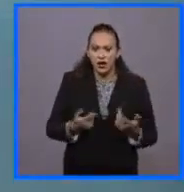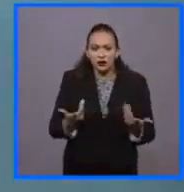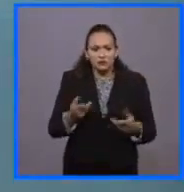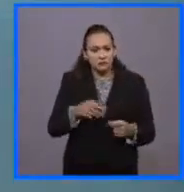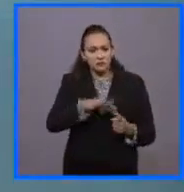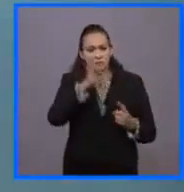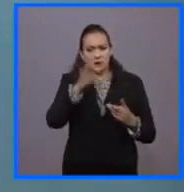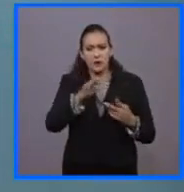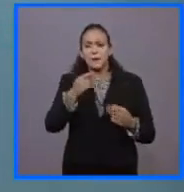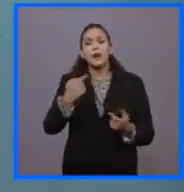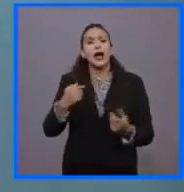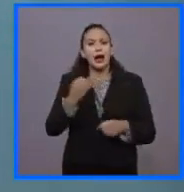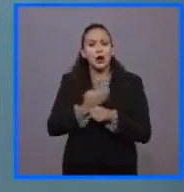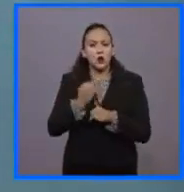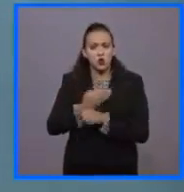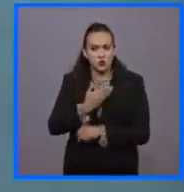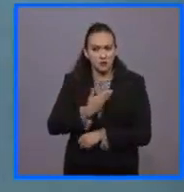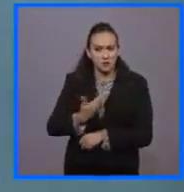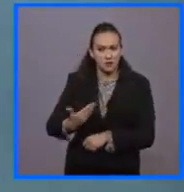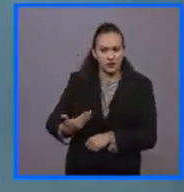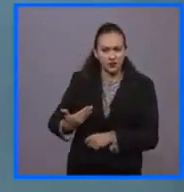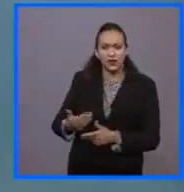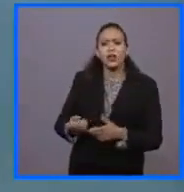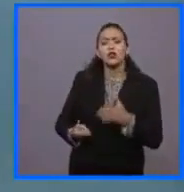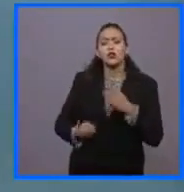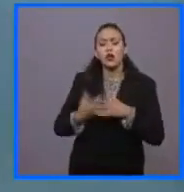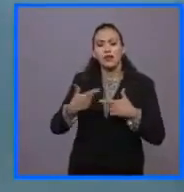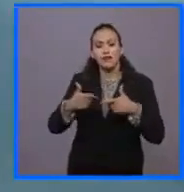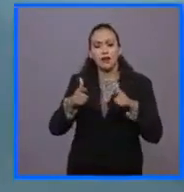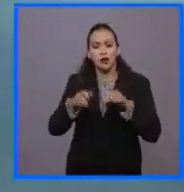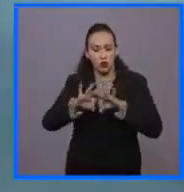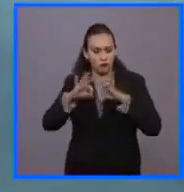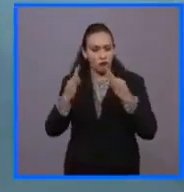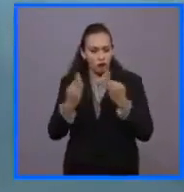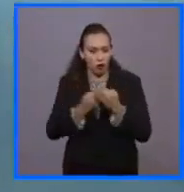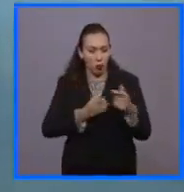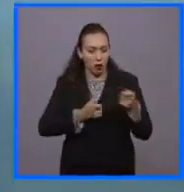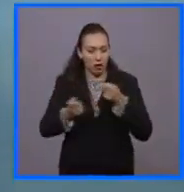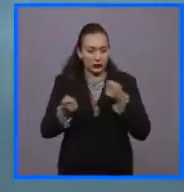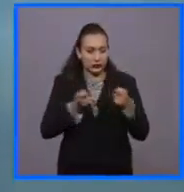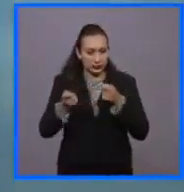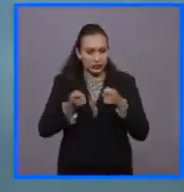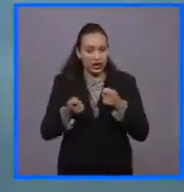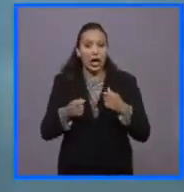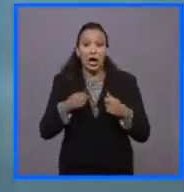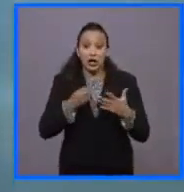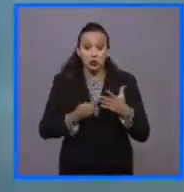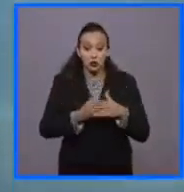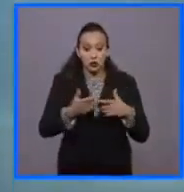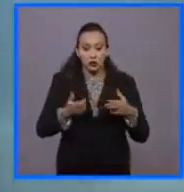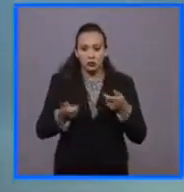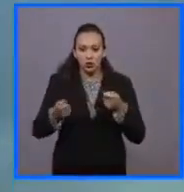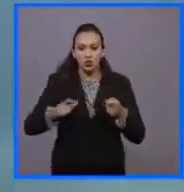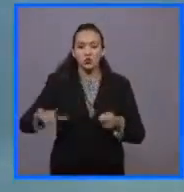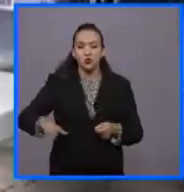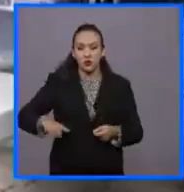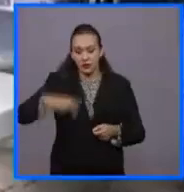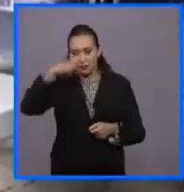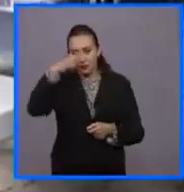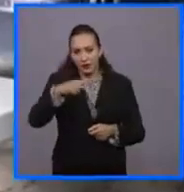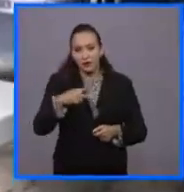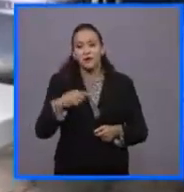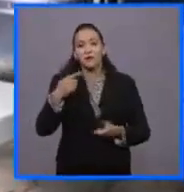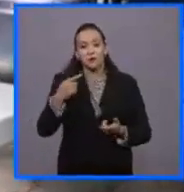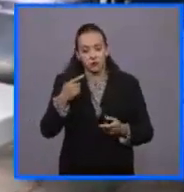el partido en el poder aplicará un nuevo sistema judicial en el país. Señaló que los resultados de la jornada electoral para elegir a la